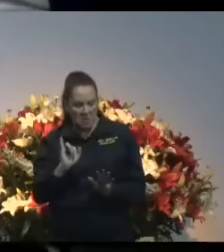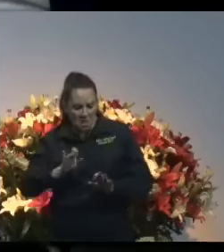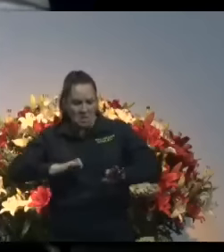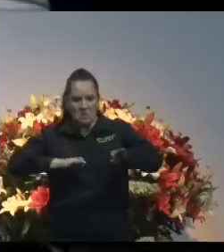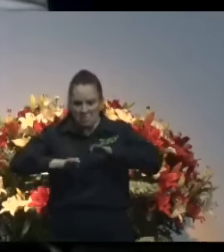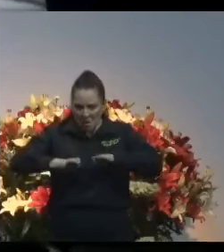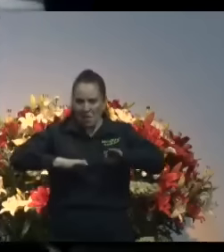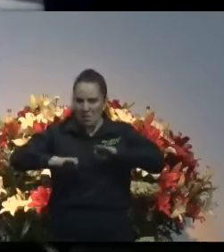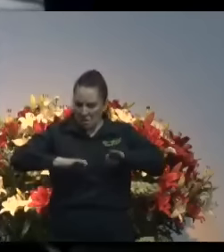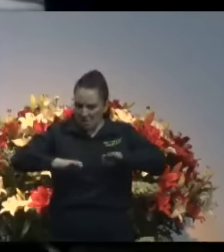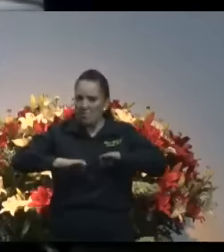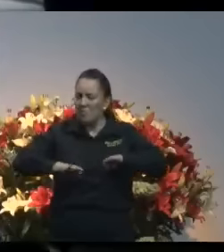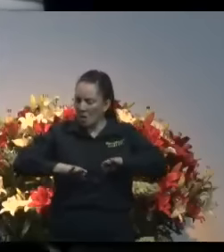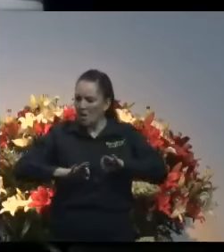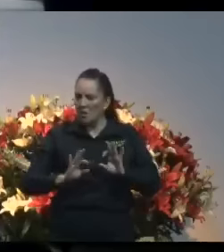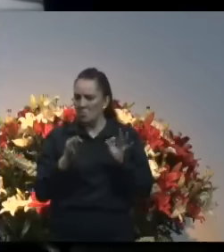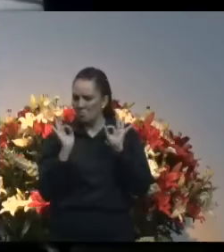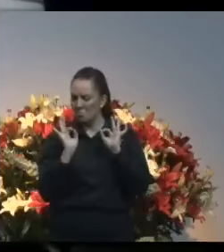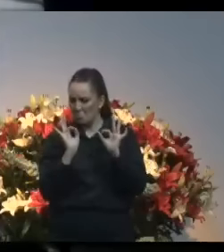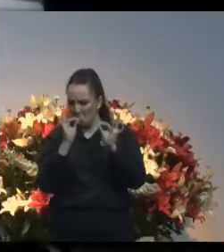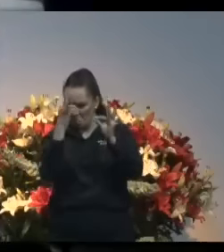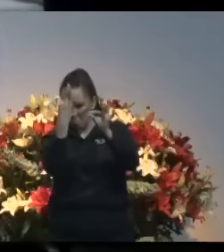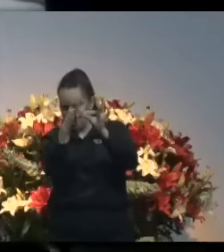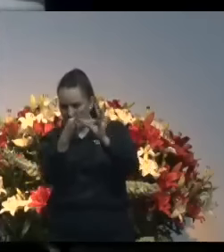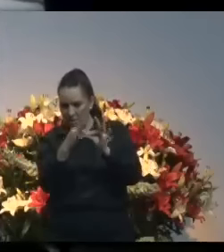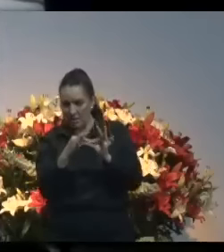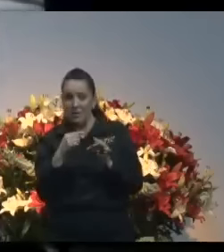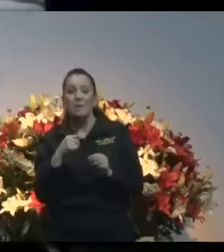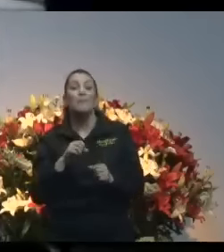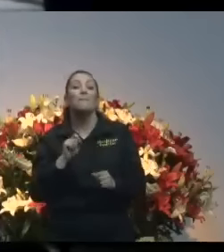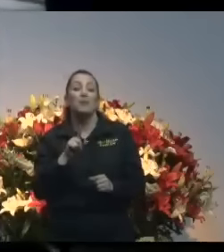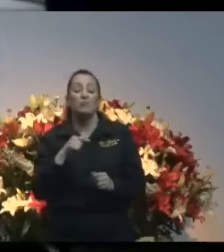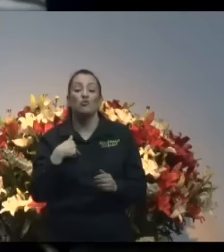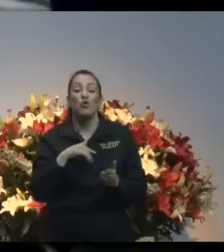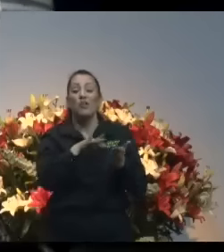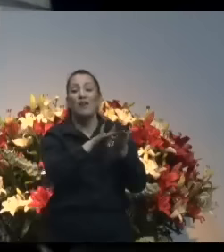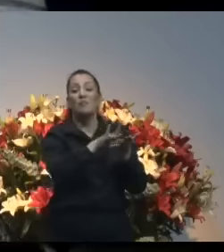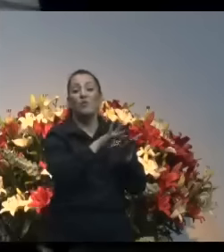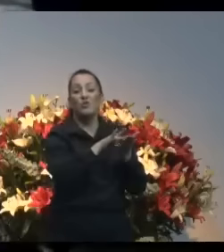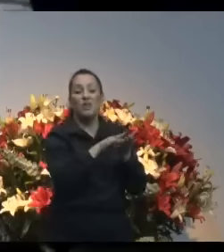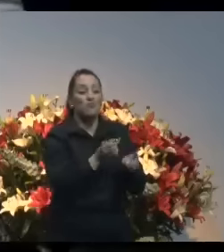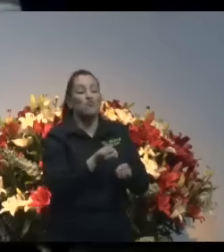trabajadora. Es más, yo la apoyé con un video para que fuera jefa de gobierno.